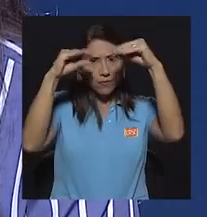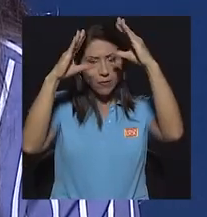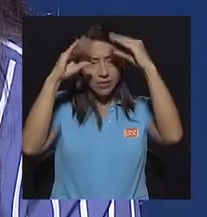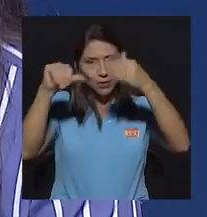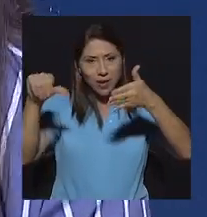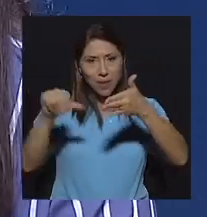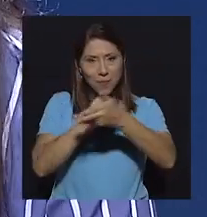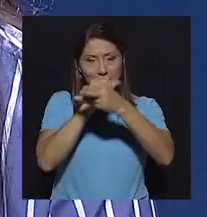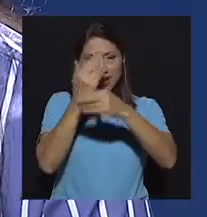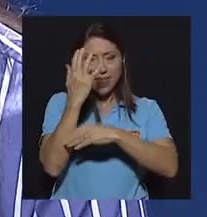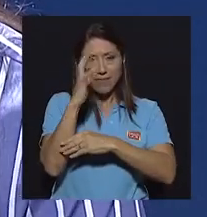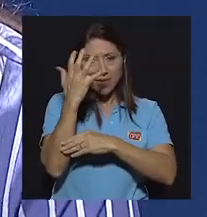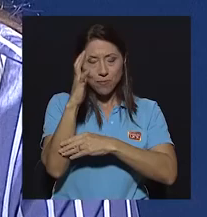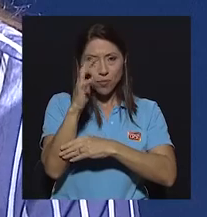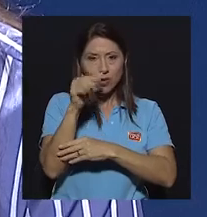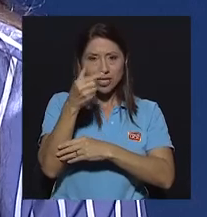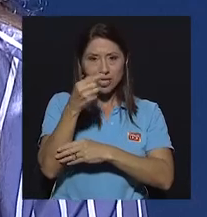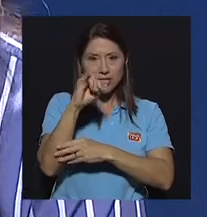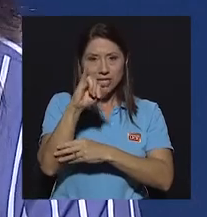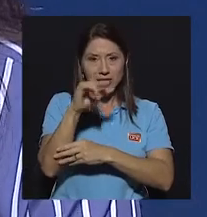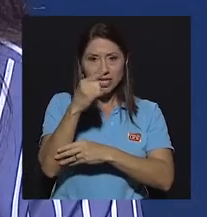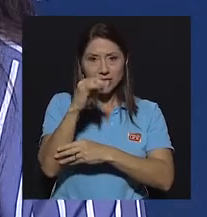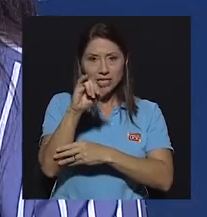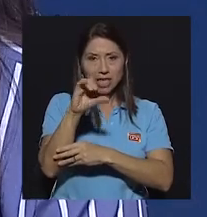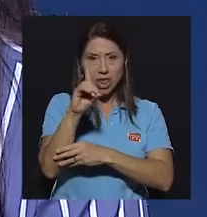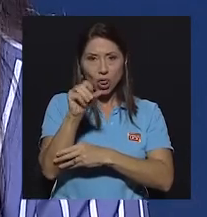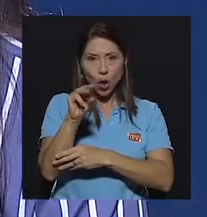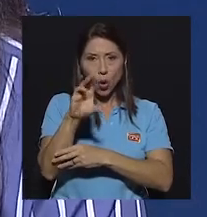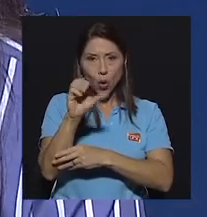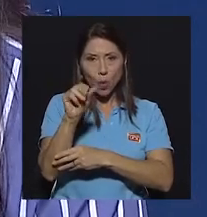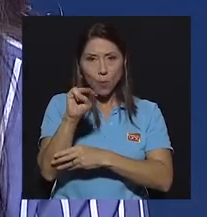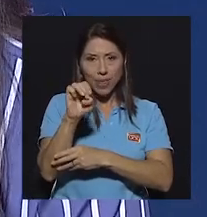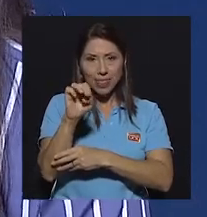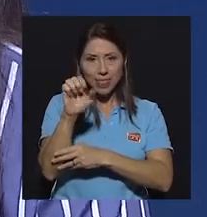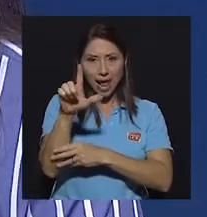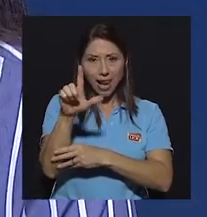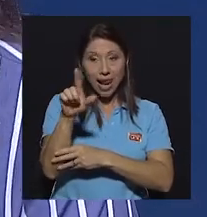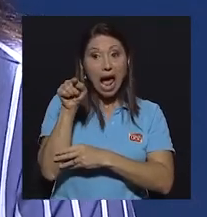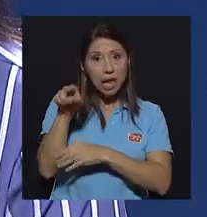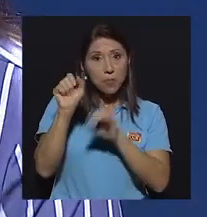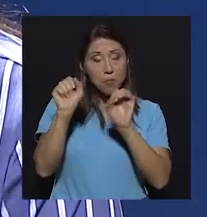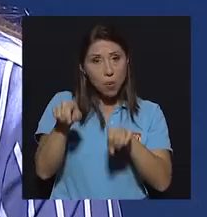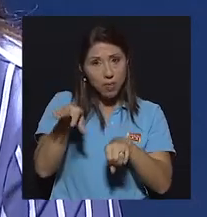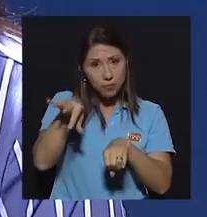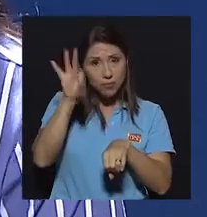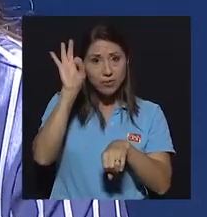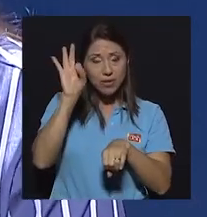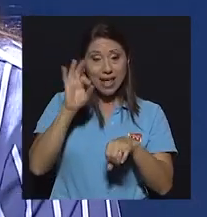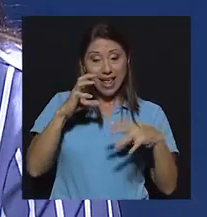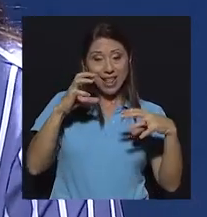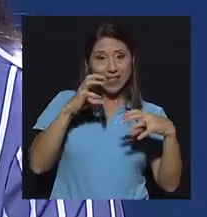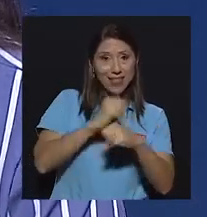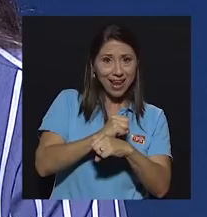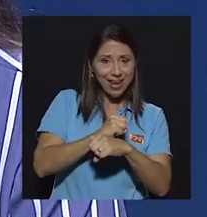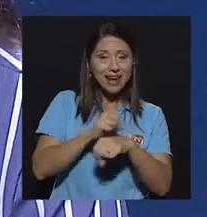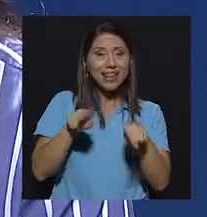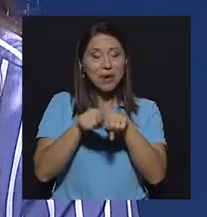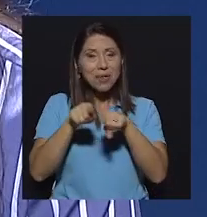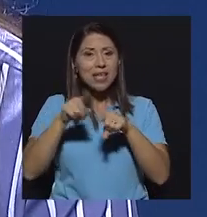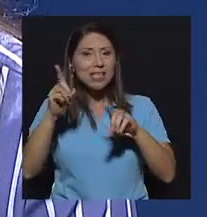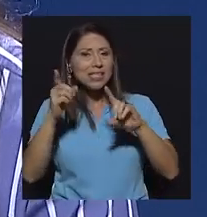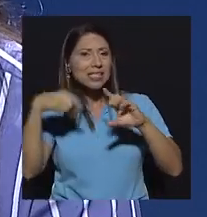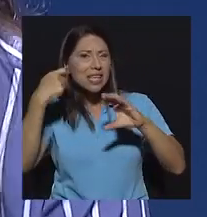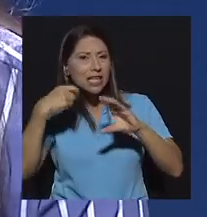va a estar en la página de Facebook, Gigi Documental, y ahí van a poder ver tanto el tráiler como los cines